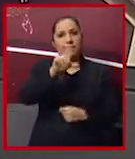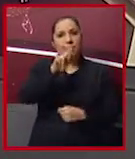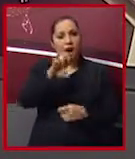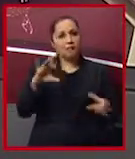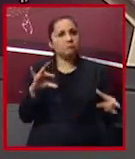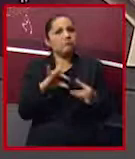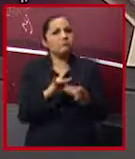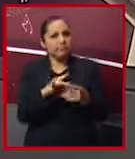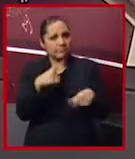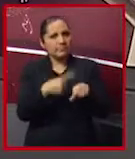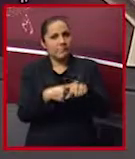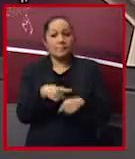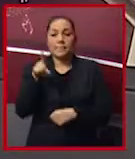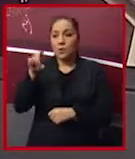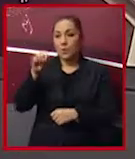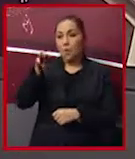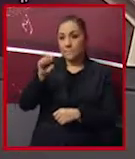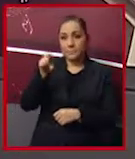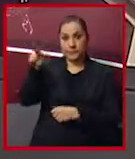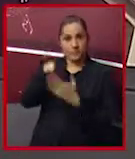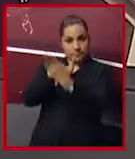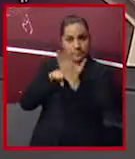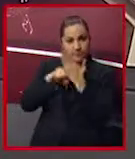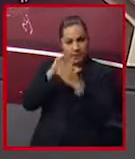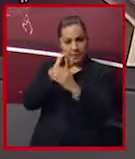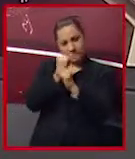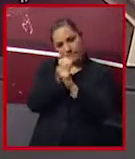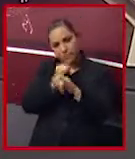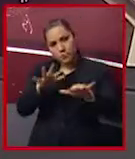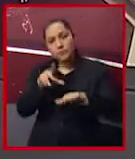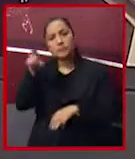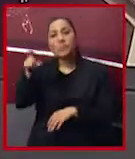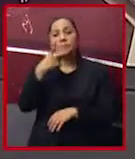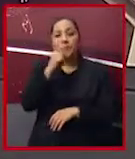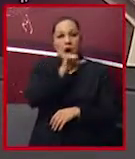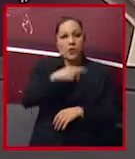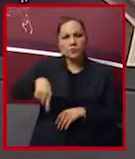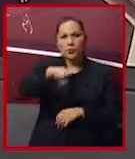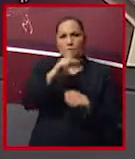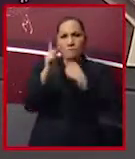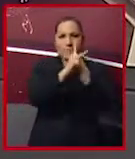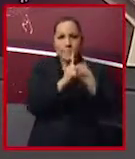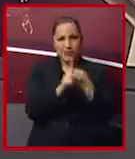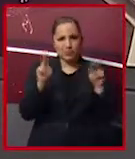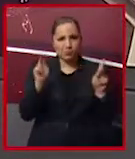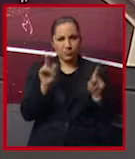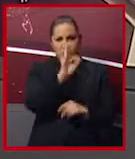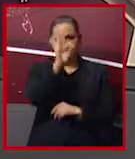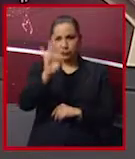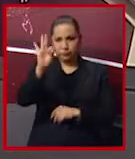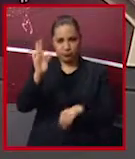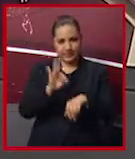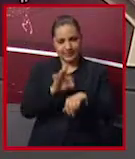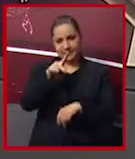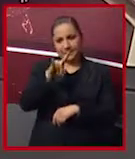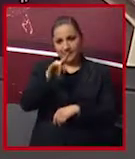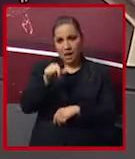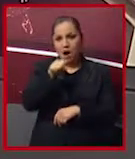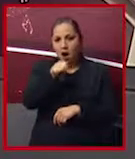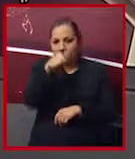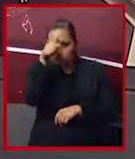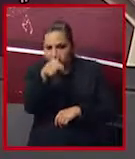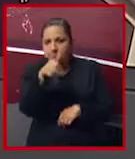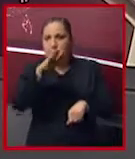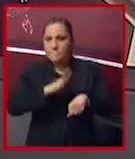de acuerdo con la Organización Mundial de la Salud, en aquellos países con incidencia del mosquito transmisor han aumentado los casos del síndrome, aunque